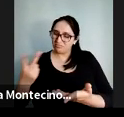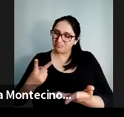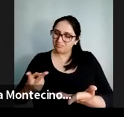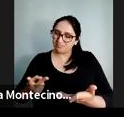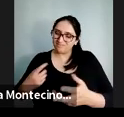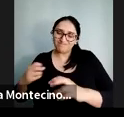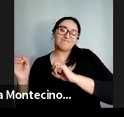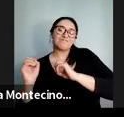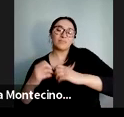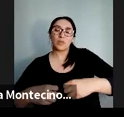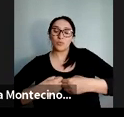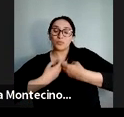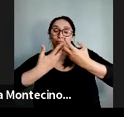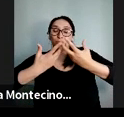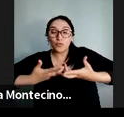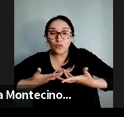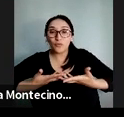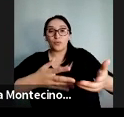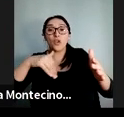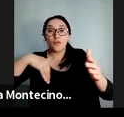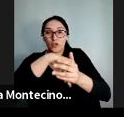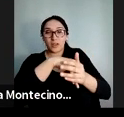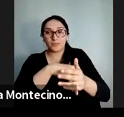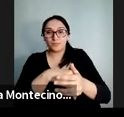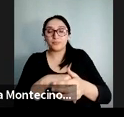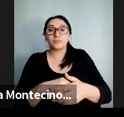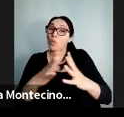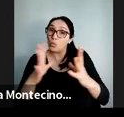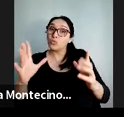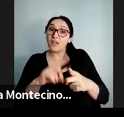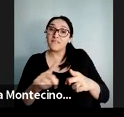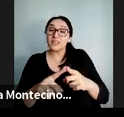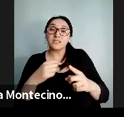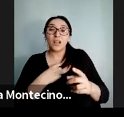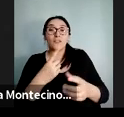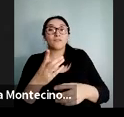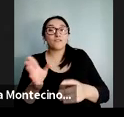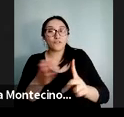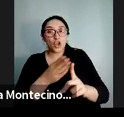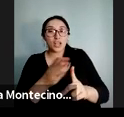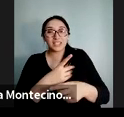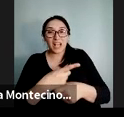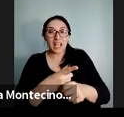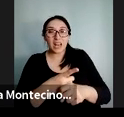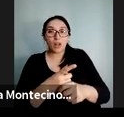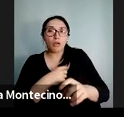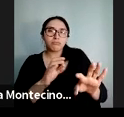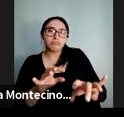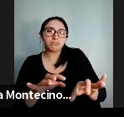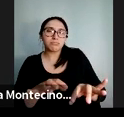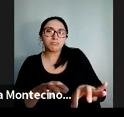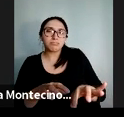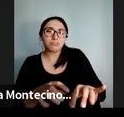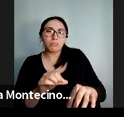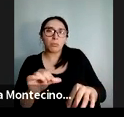esto. Muchas veces lo que pasa con la violencia de género en Internet también es que como se da en un espacio silencioso, como es nosotros con